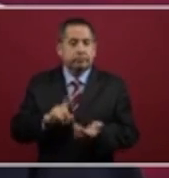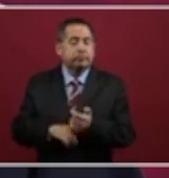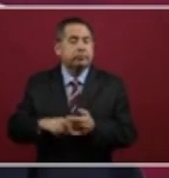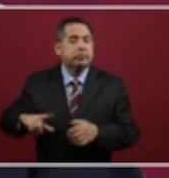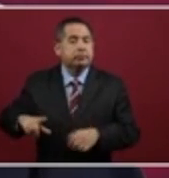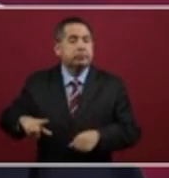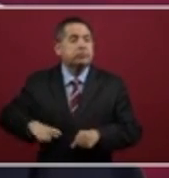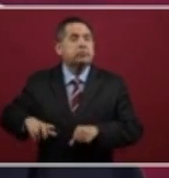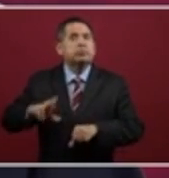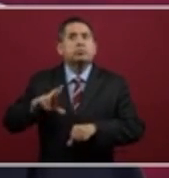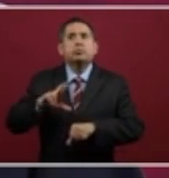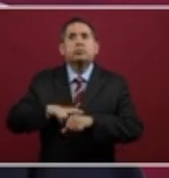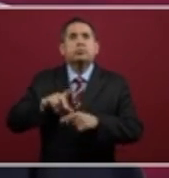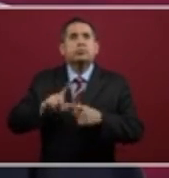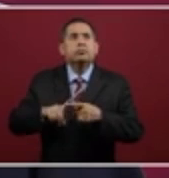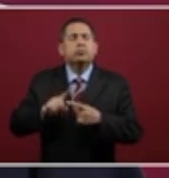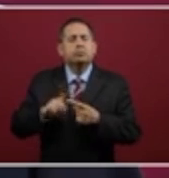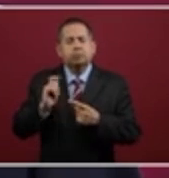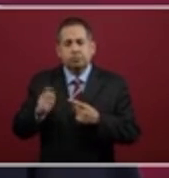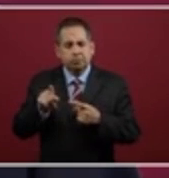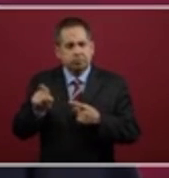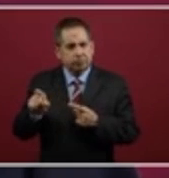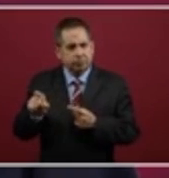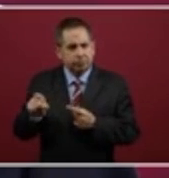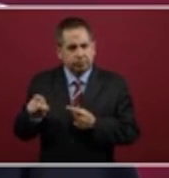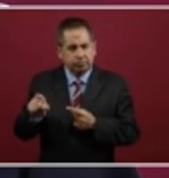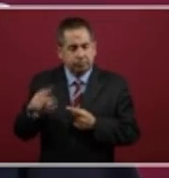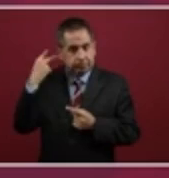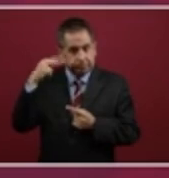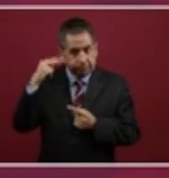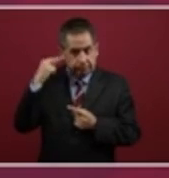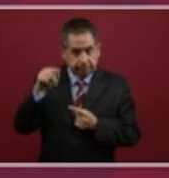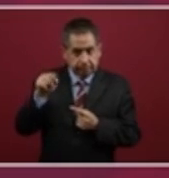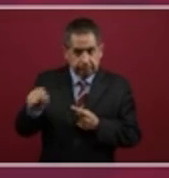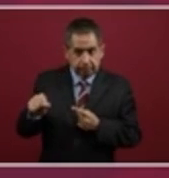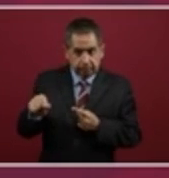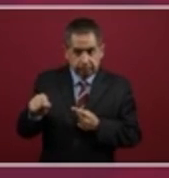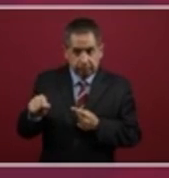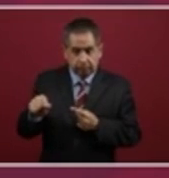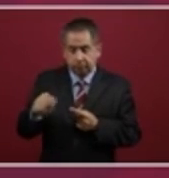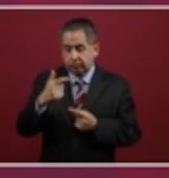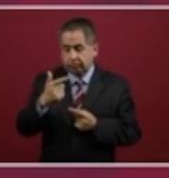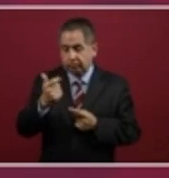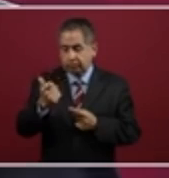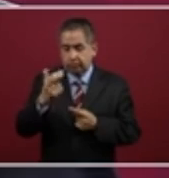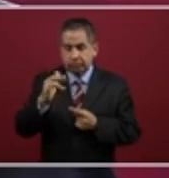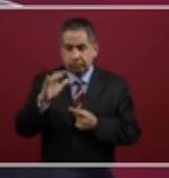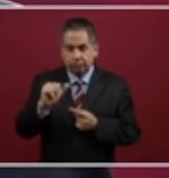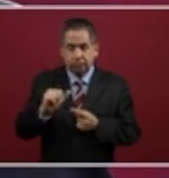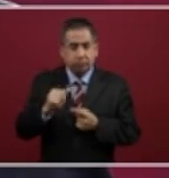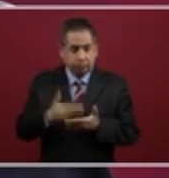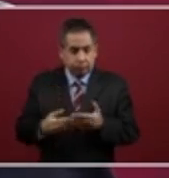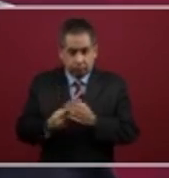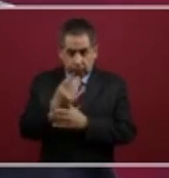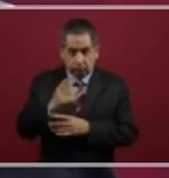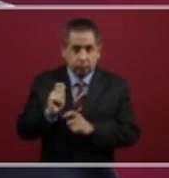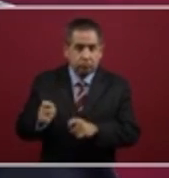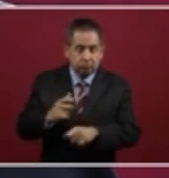gobernador de Veracruz, Cuitlago García, es un hombre honesto.